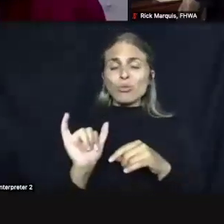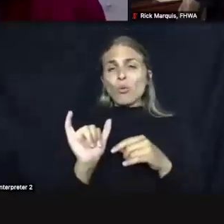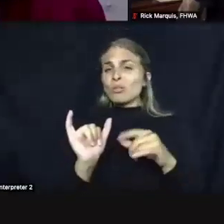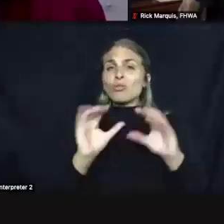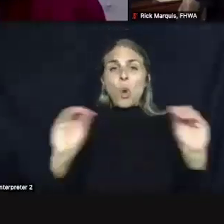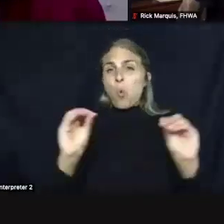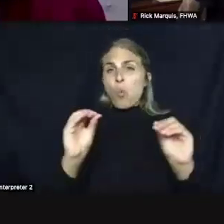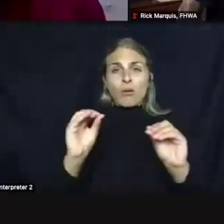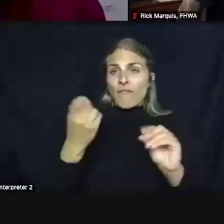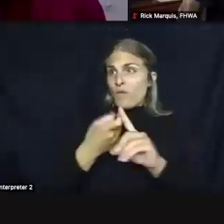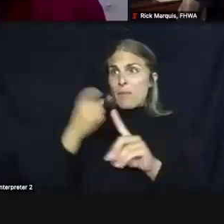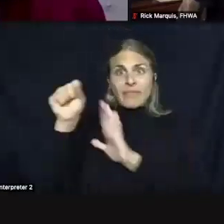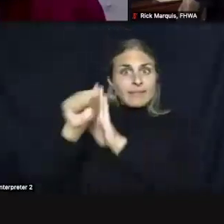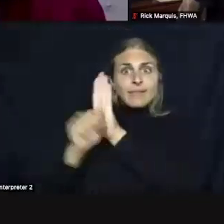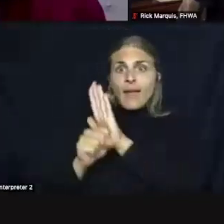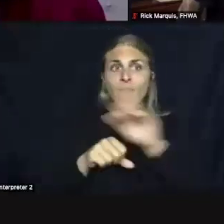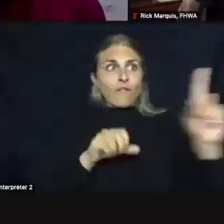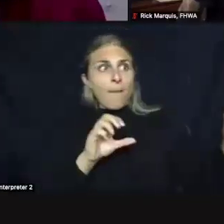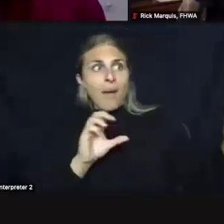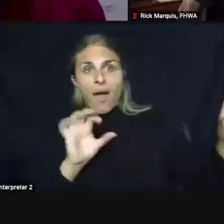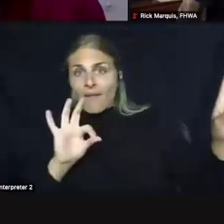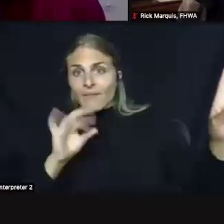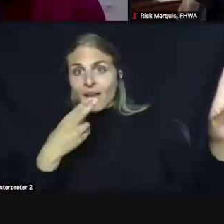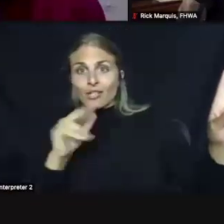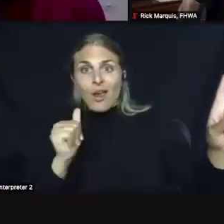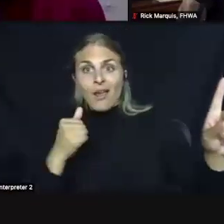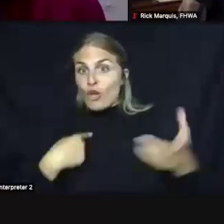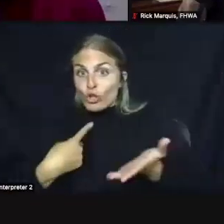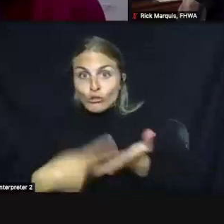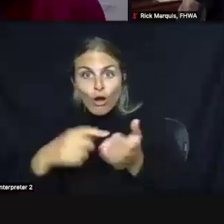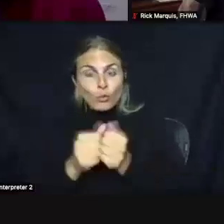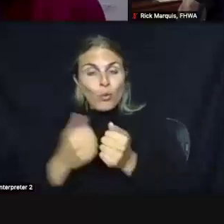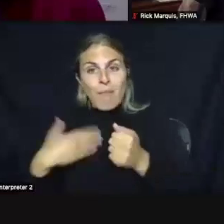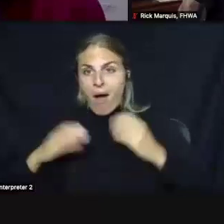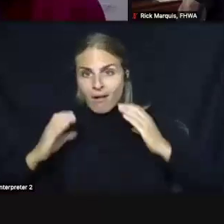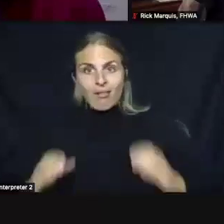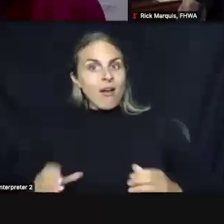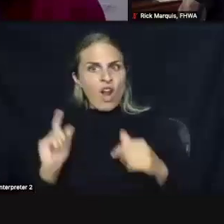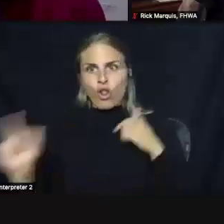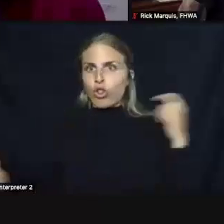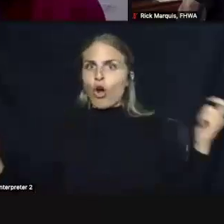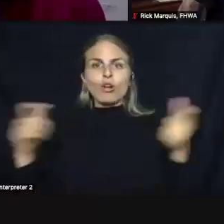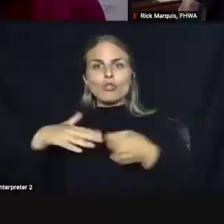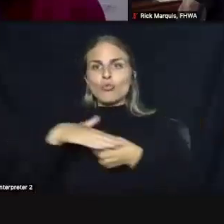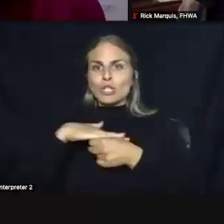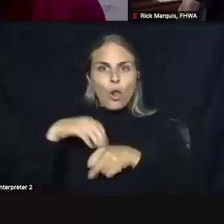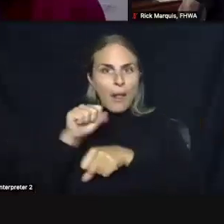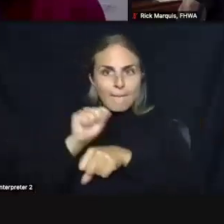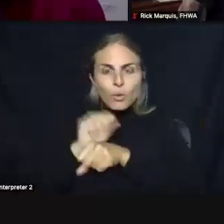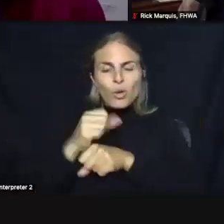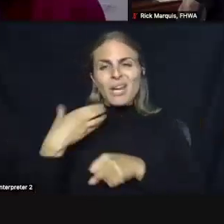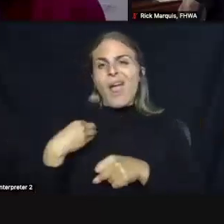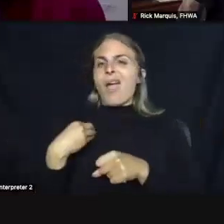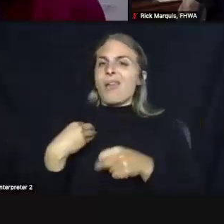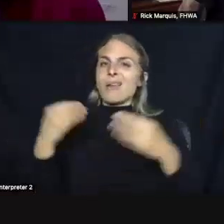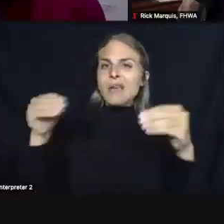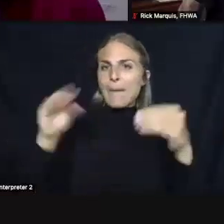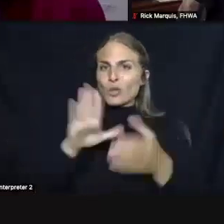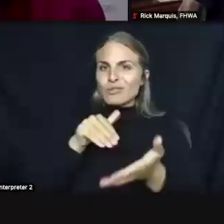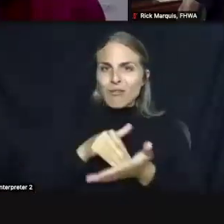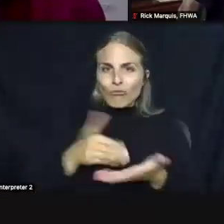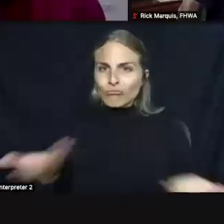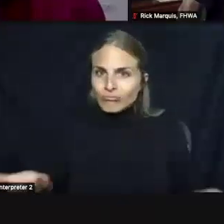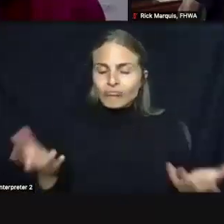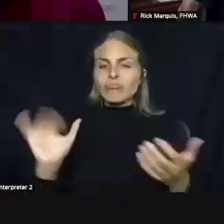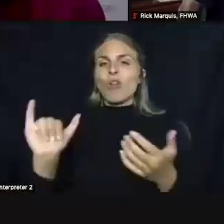la movilidad. Nadie del estado ha consultado con mi cliente un gran centro